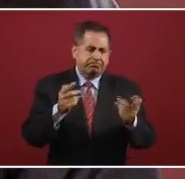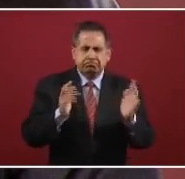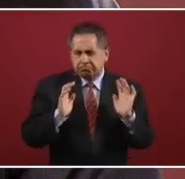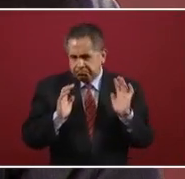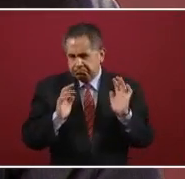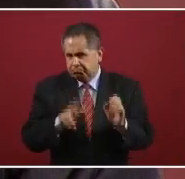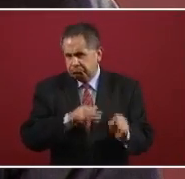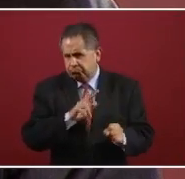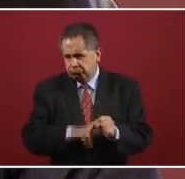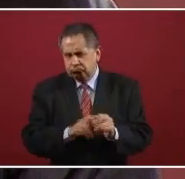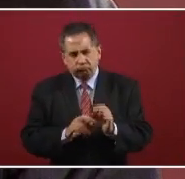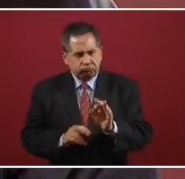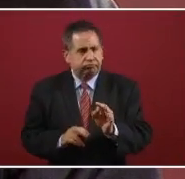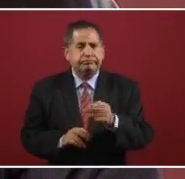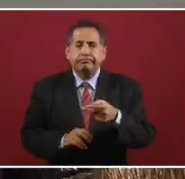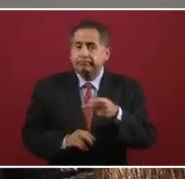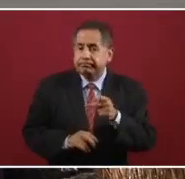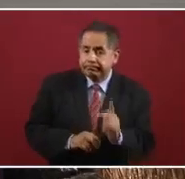pero